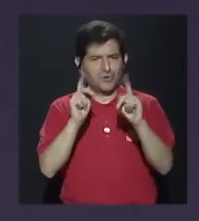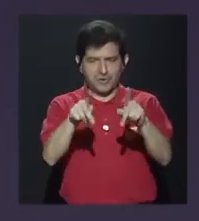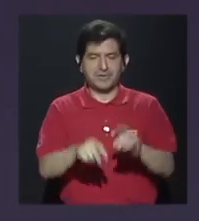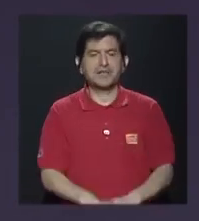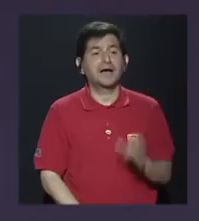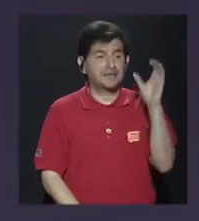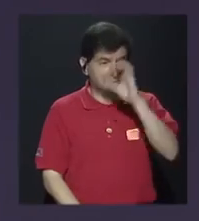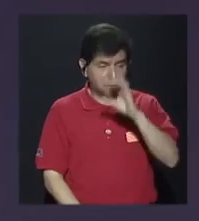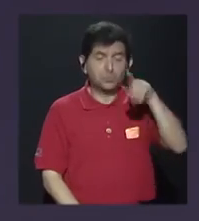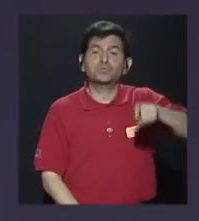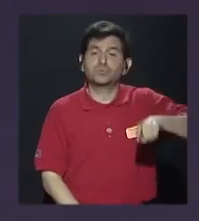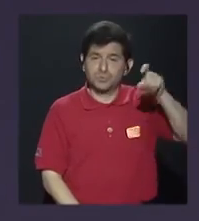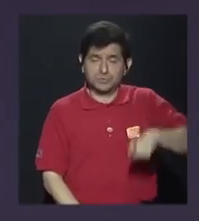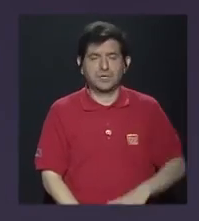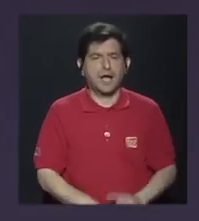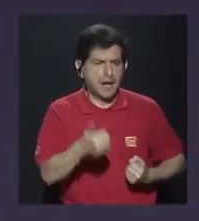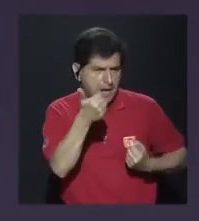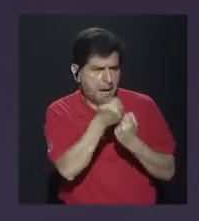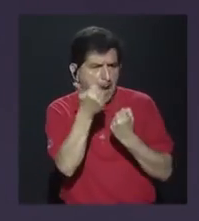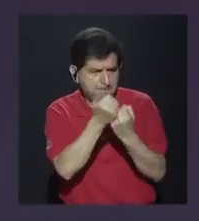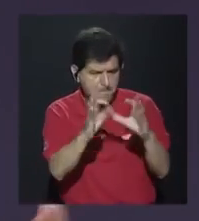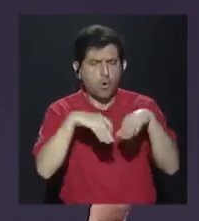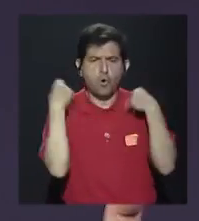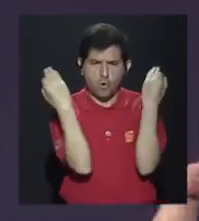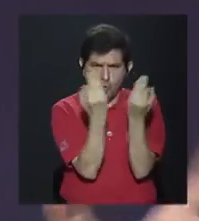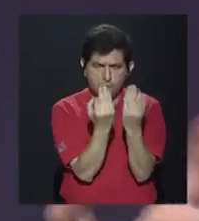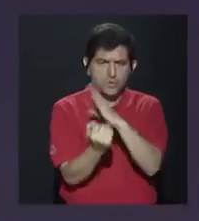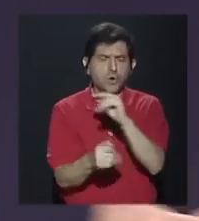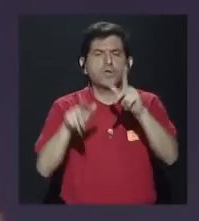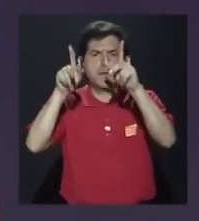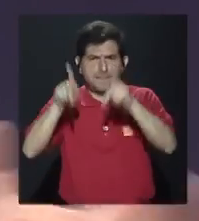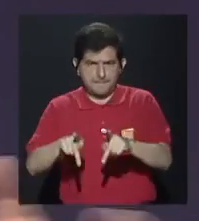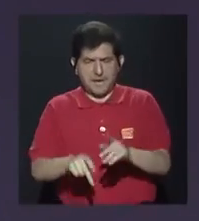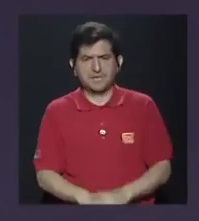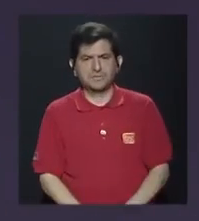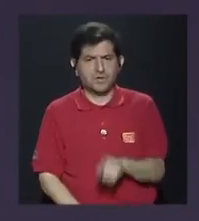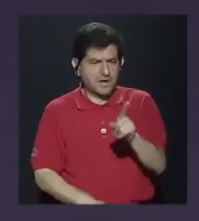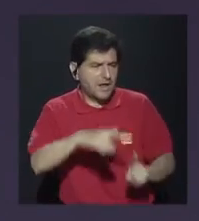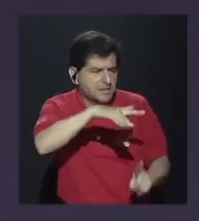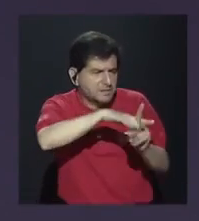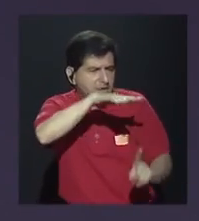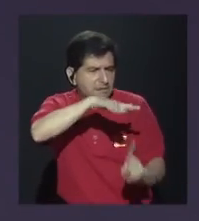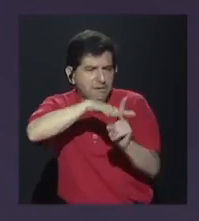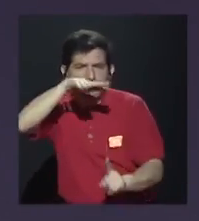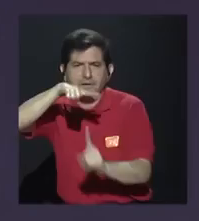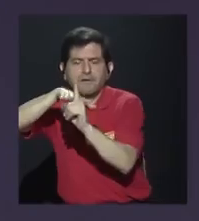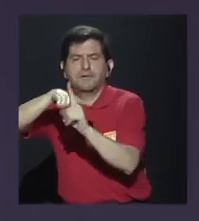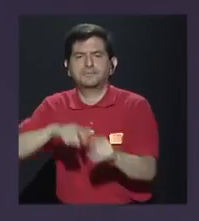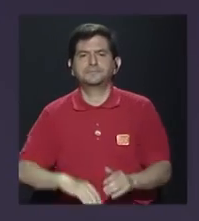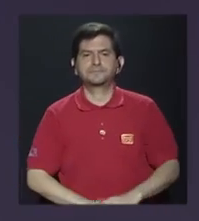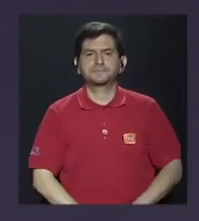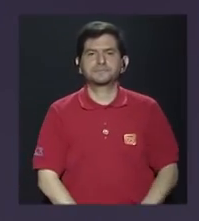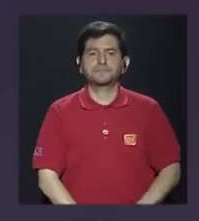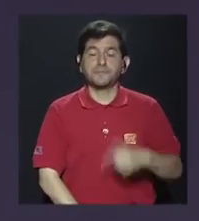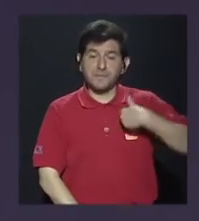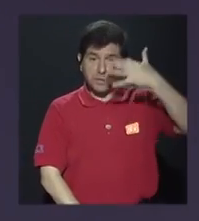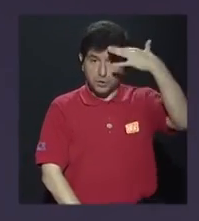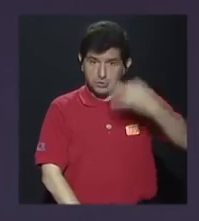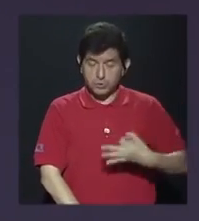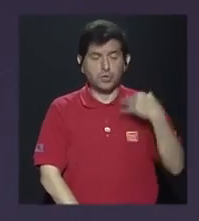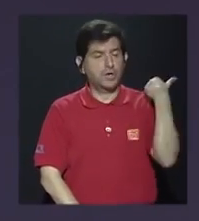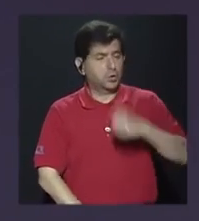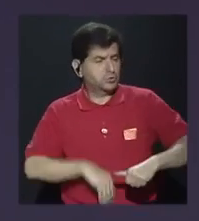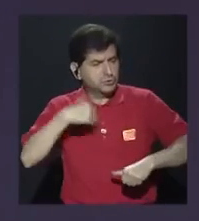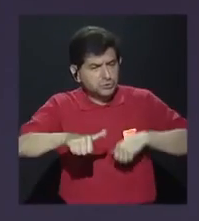tuvimos que buscarlas con el apoyo de nuestras familias y apoyo de personas que fueron apareciendo en el camino. Y creo que la